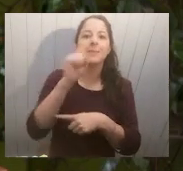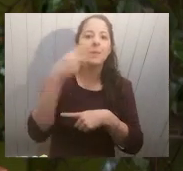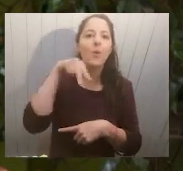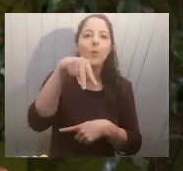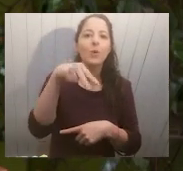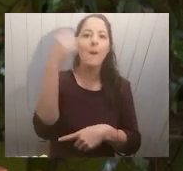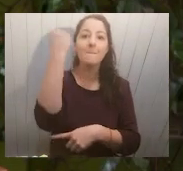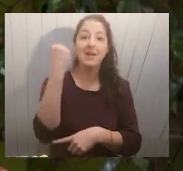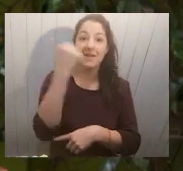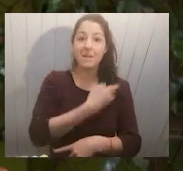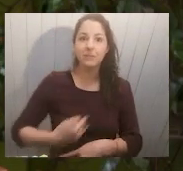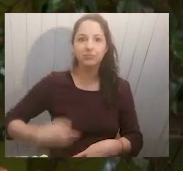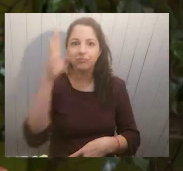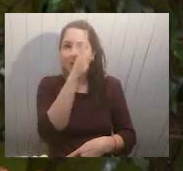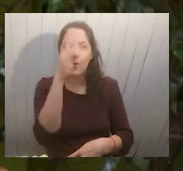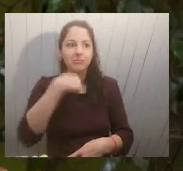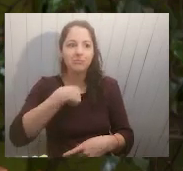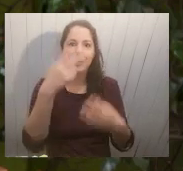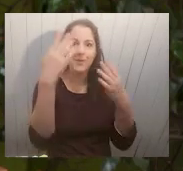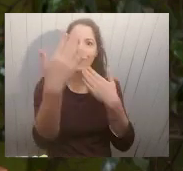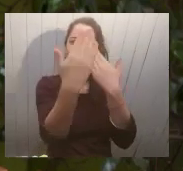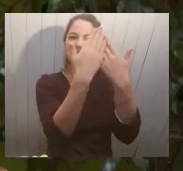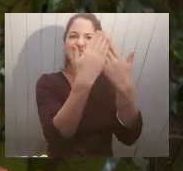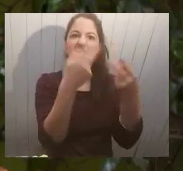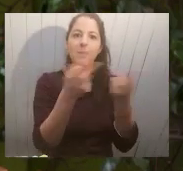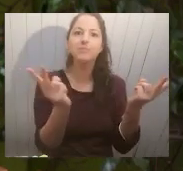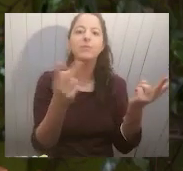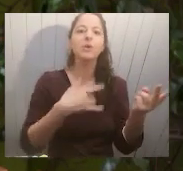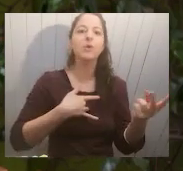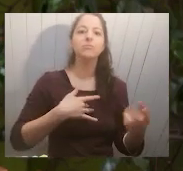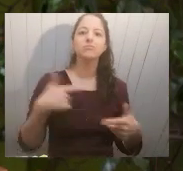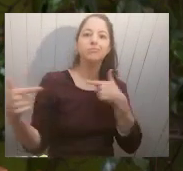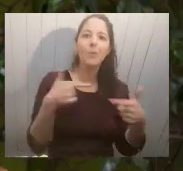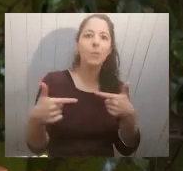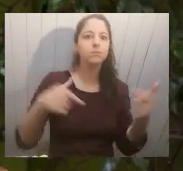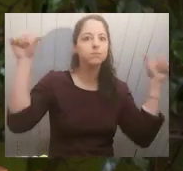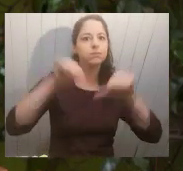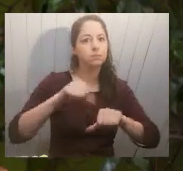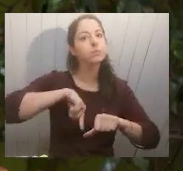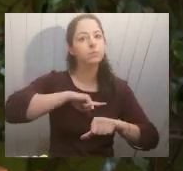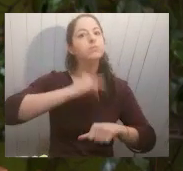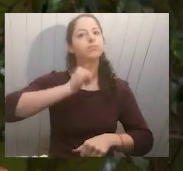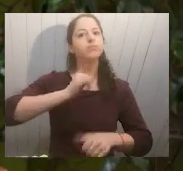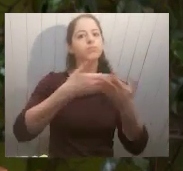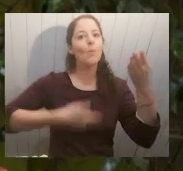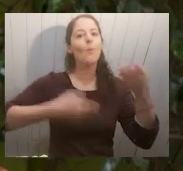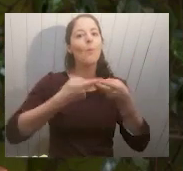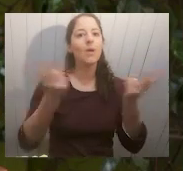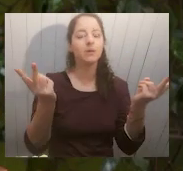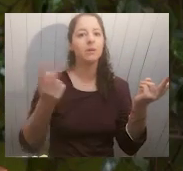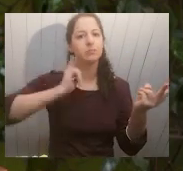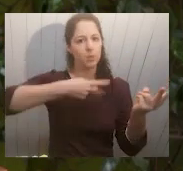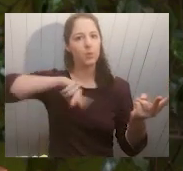al país de su gestión desastrosa y criminal. Nosotras sí tenemos una cuenta, nuestra cuenta, que es memoria de lucha y